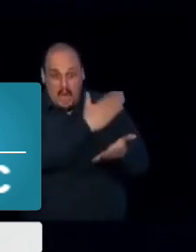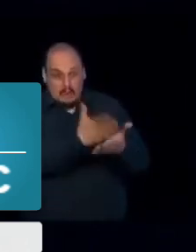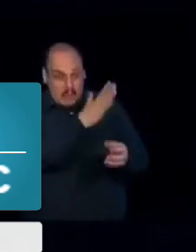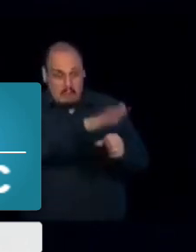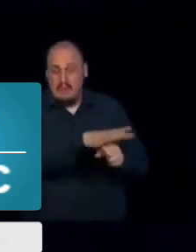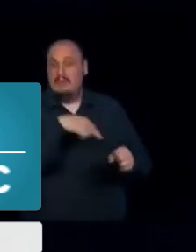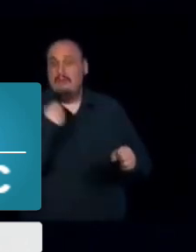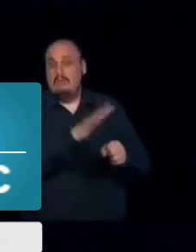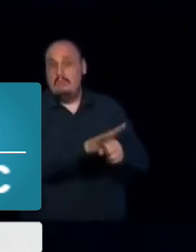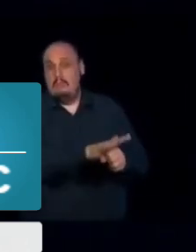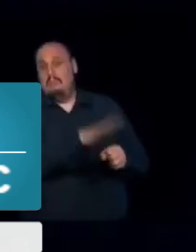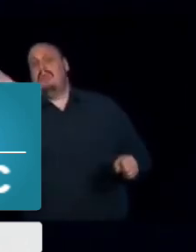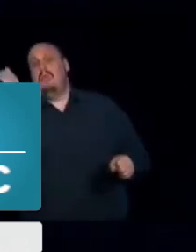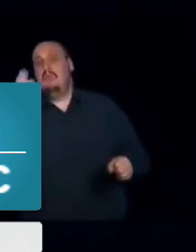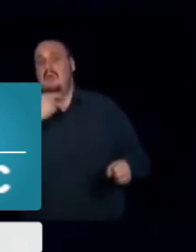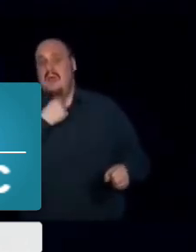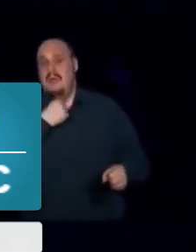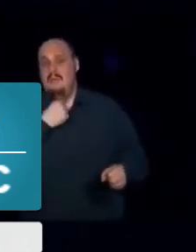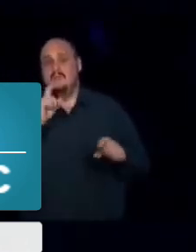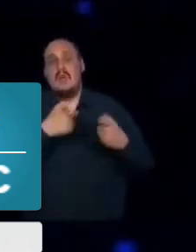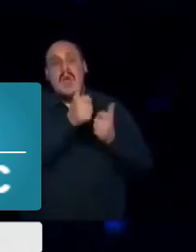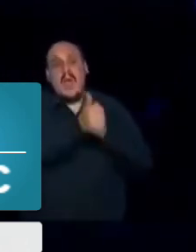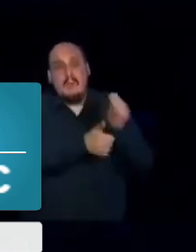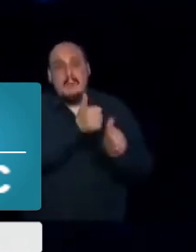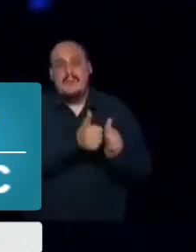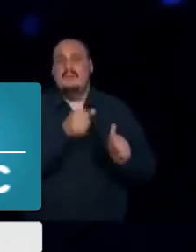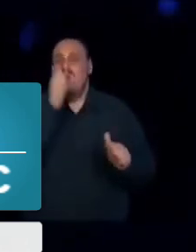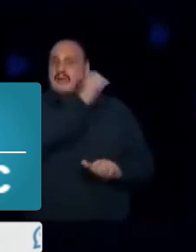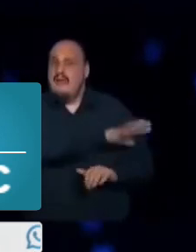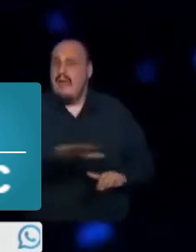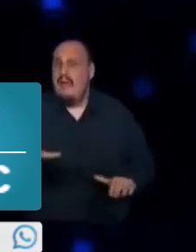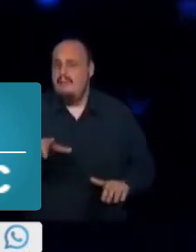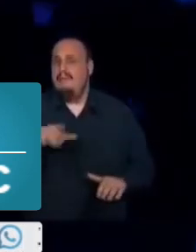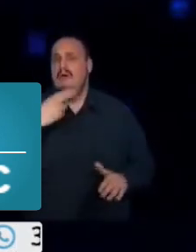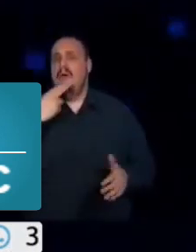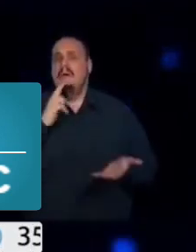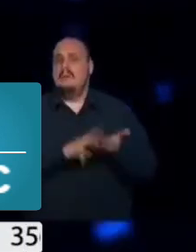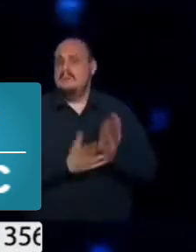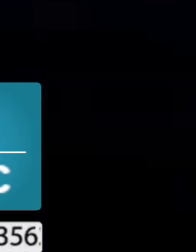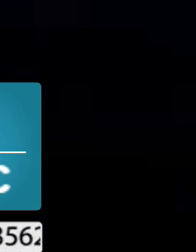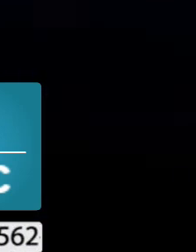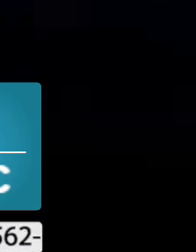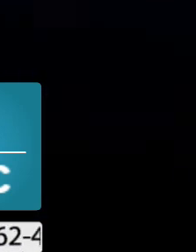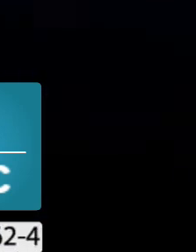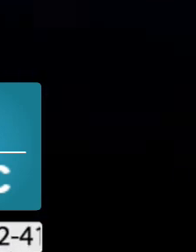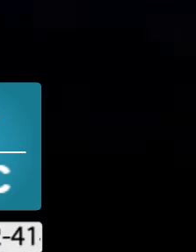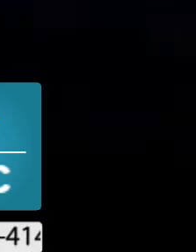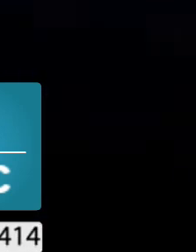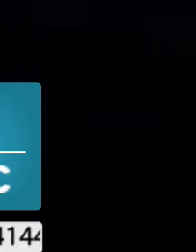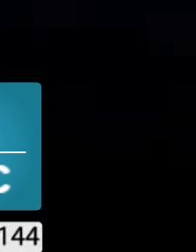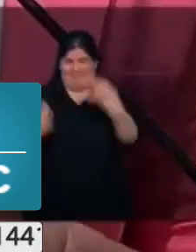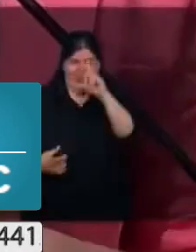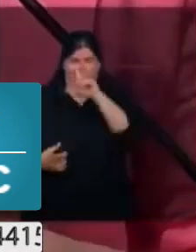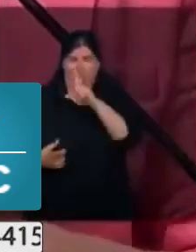entonces con casi 10 millones 9800 que tuvo y 8 millones que obtuvo mi ley y después